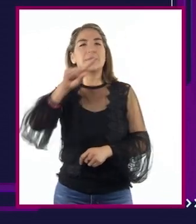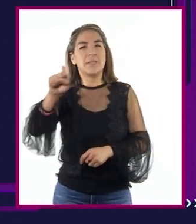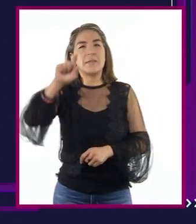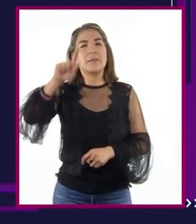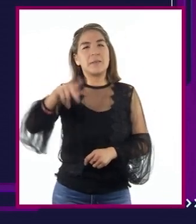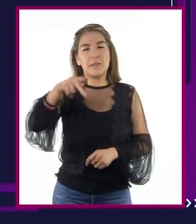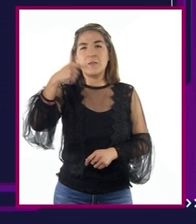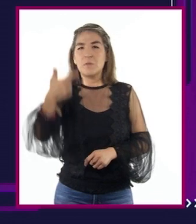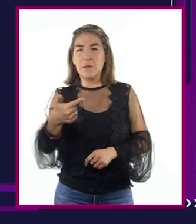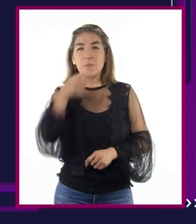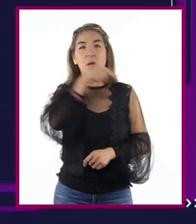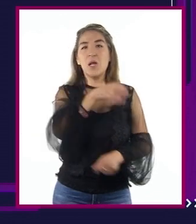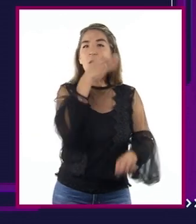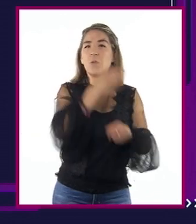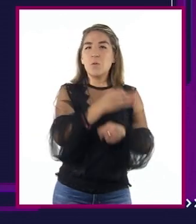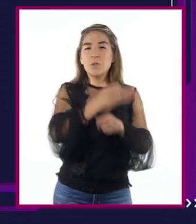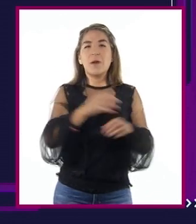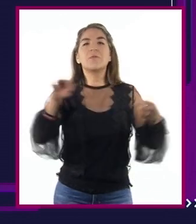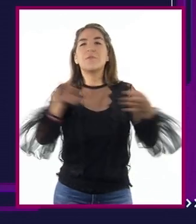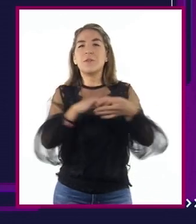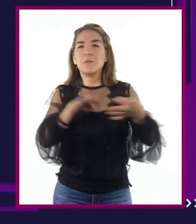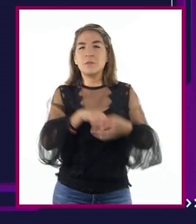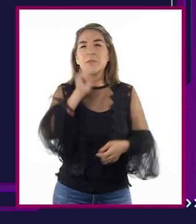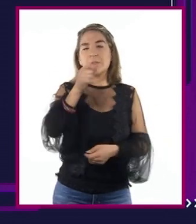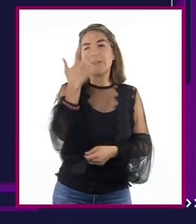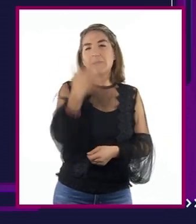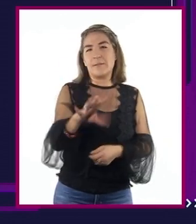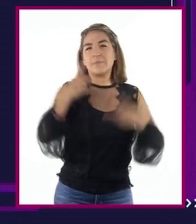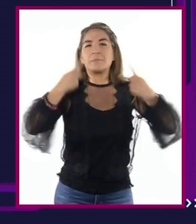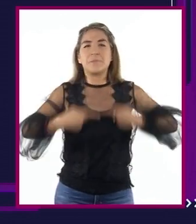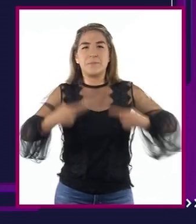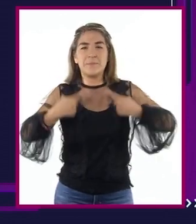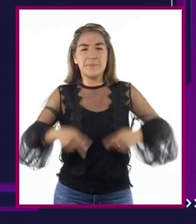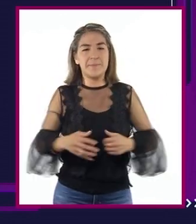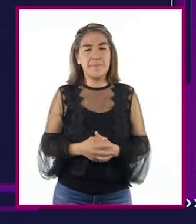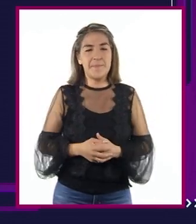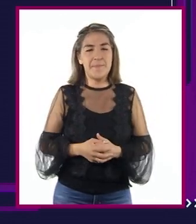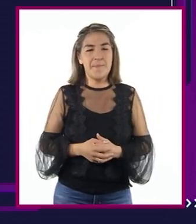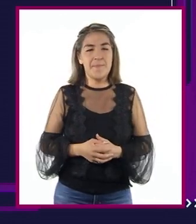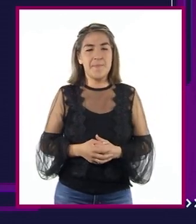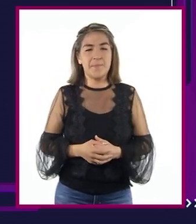kilogramos, cada uno con una frecuencia de 10 personas.